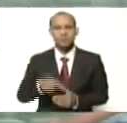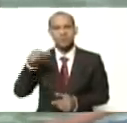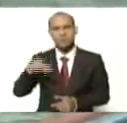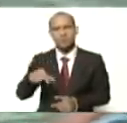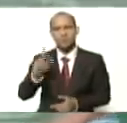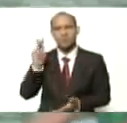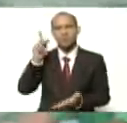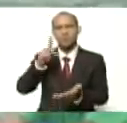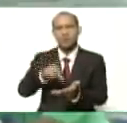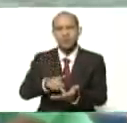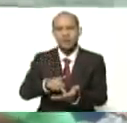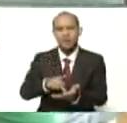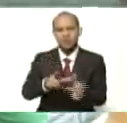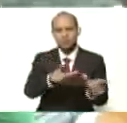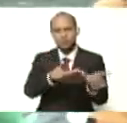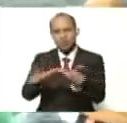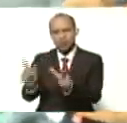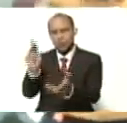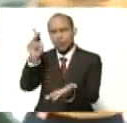llegando